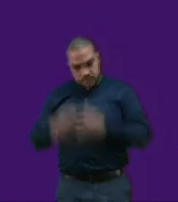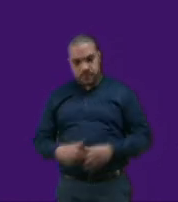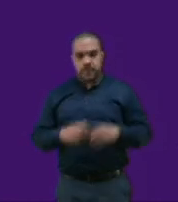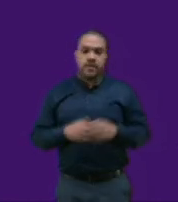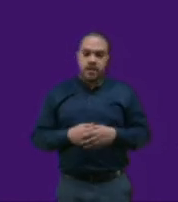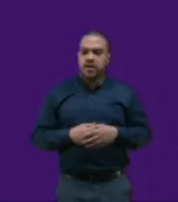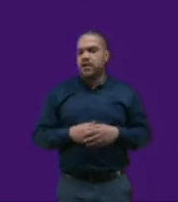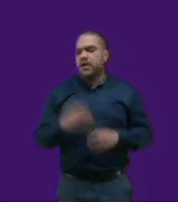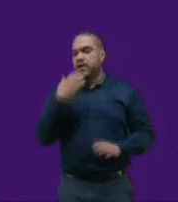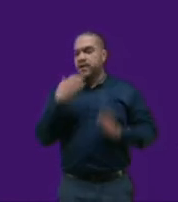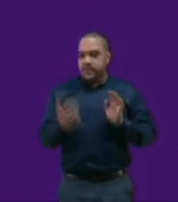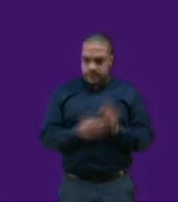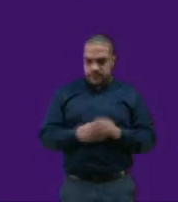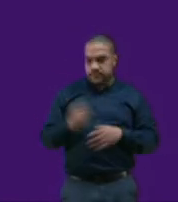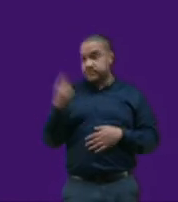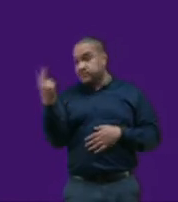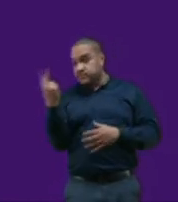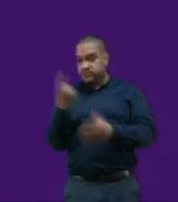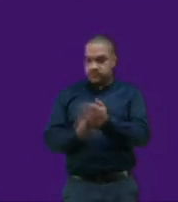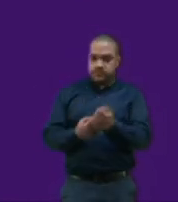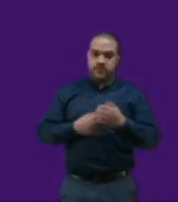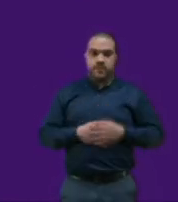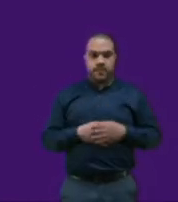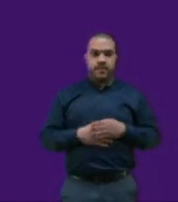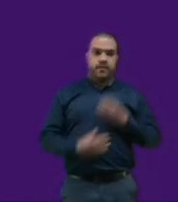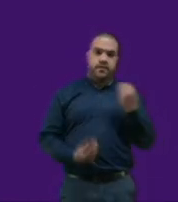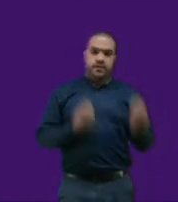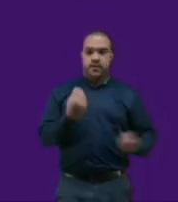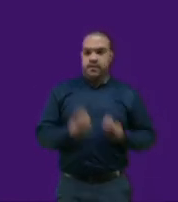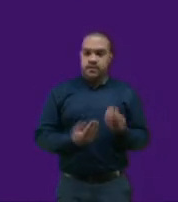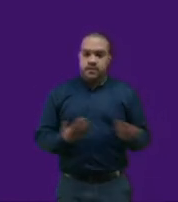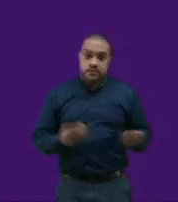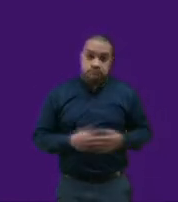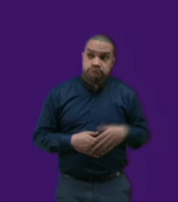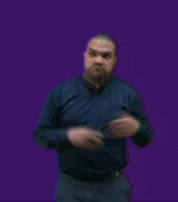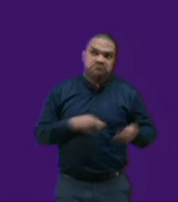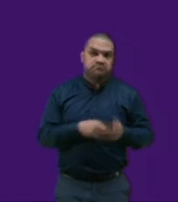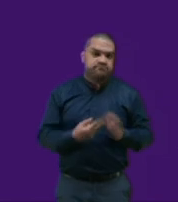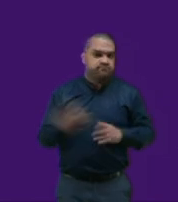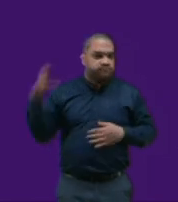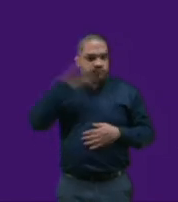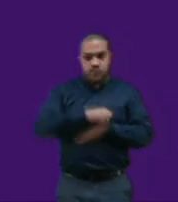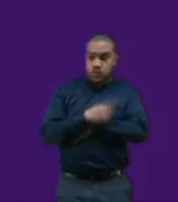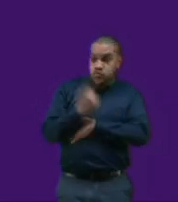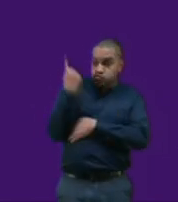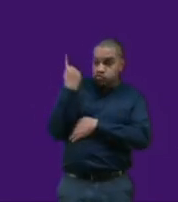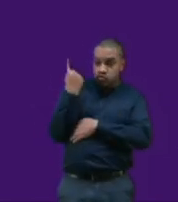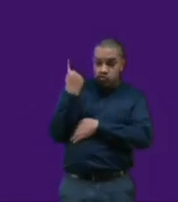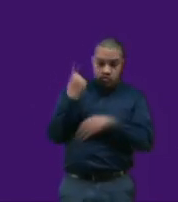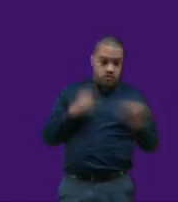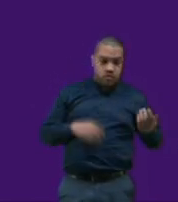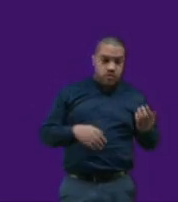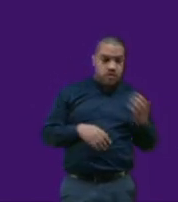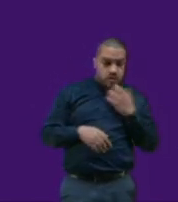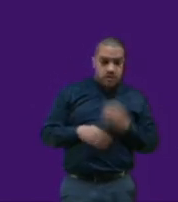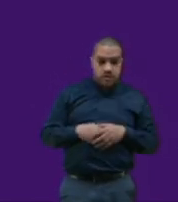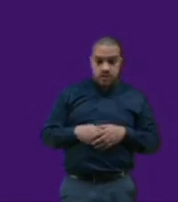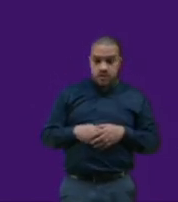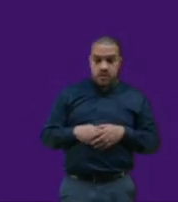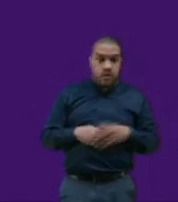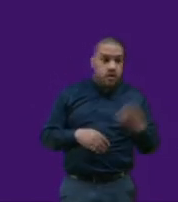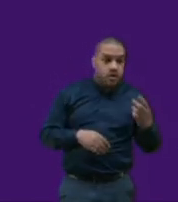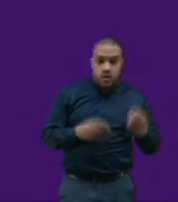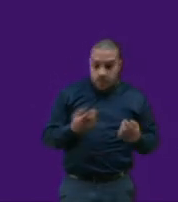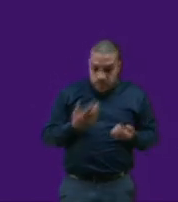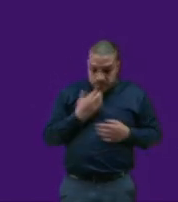2, pues básicamente significa que si te van a dar 1 y los 2 que vales, ese que te está